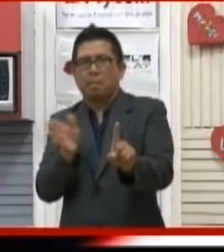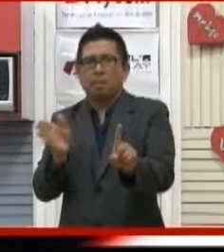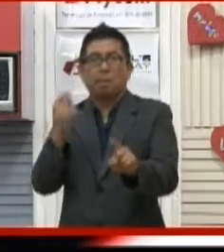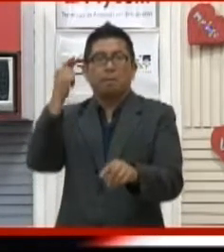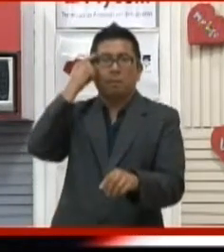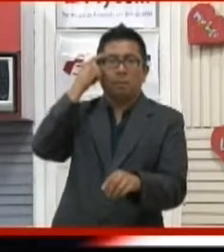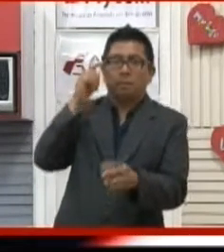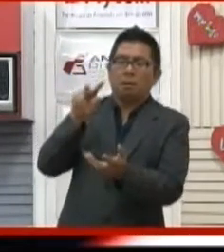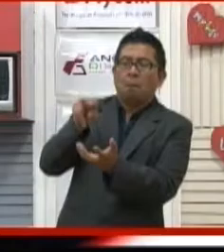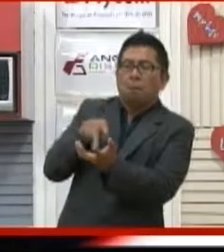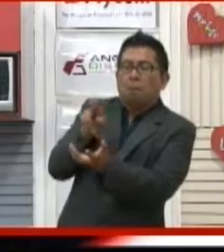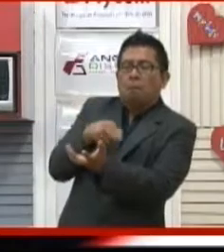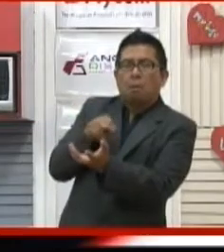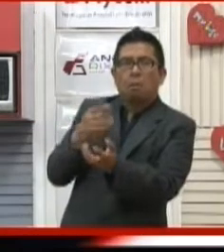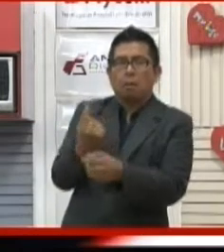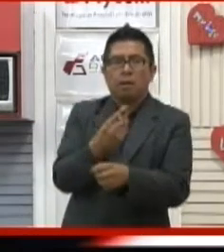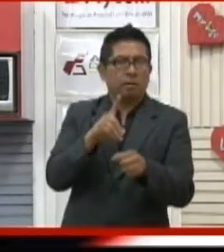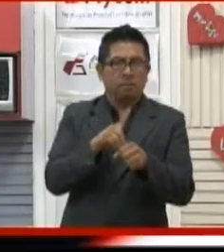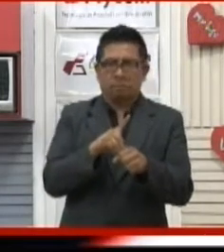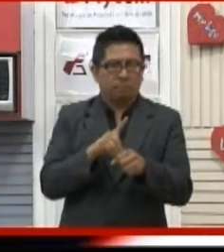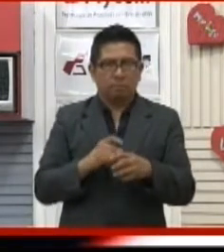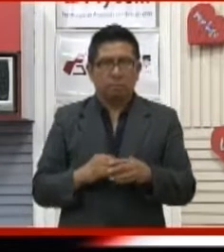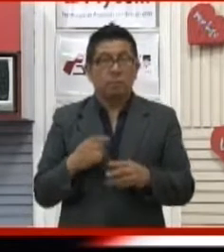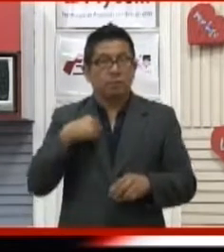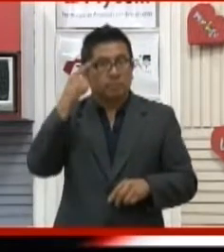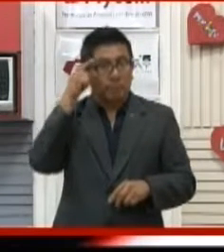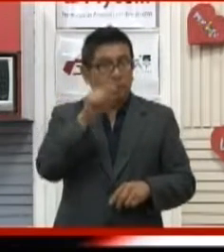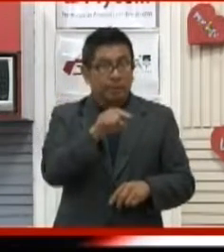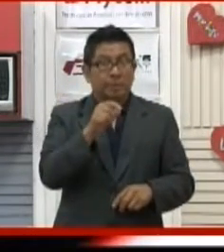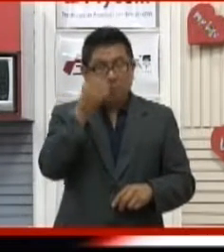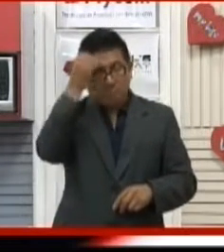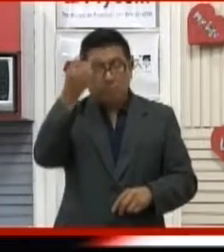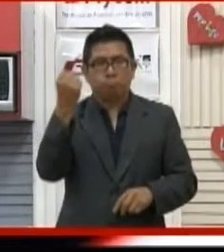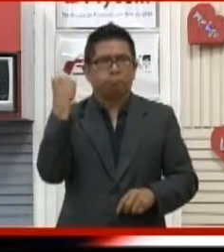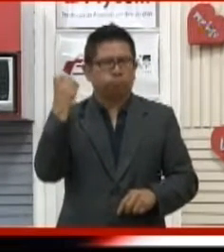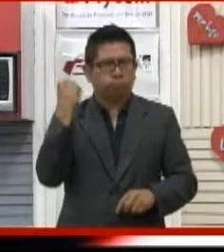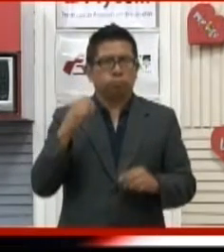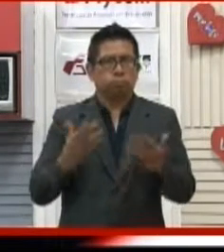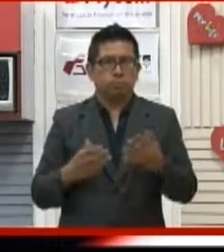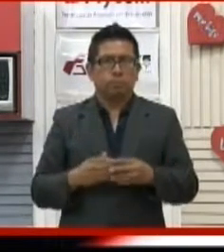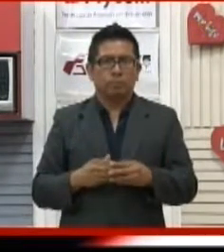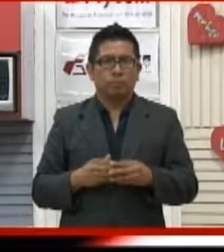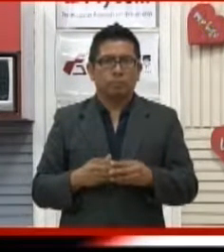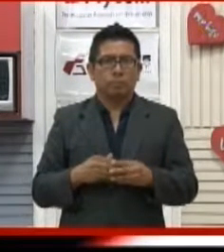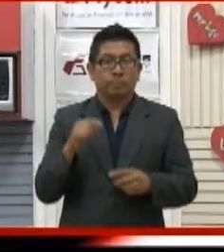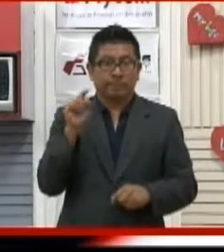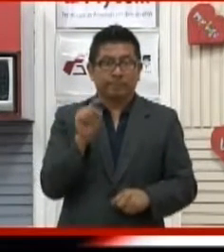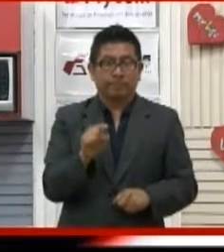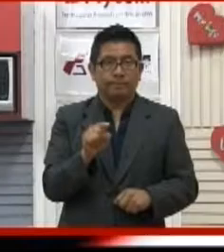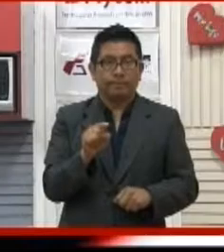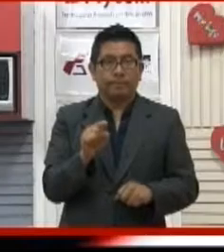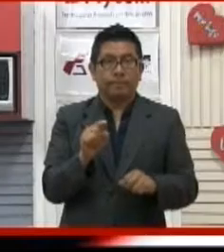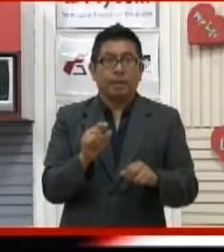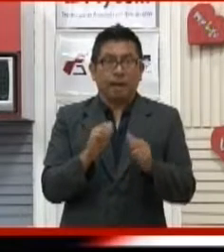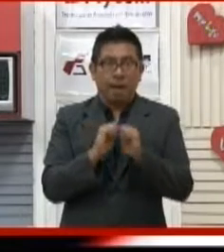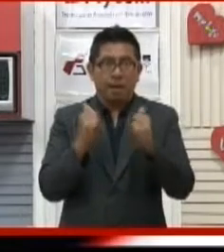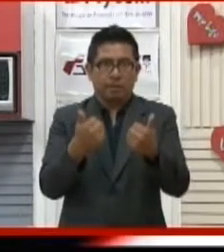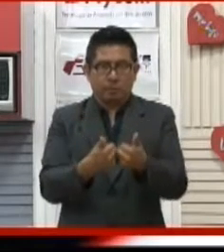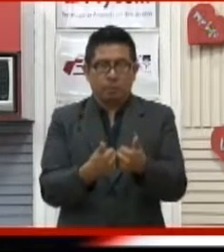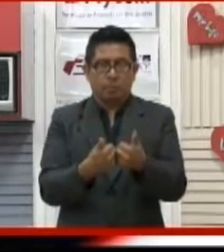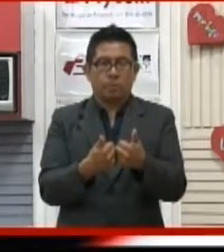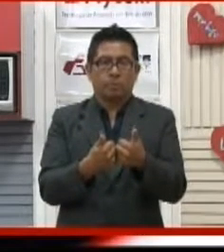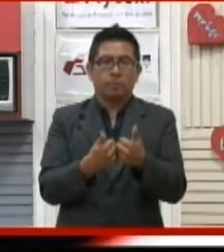con discapacidad. Claro, yo creo que eso es muy importante, y por eso también ese tipo de organizaciones o ese